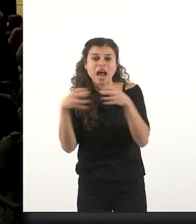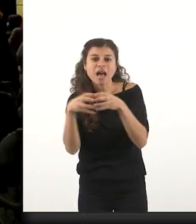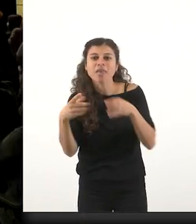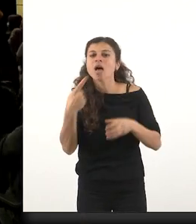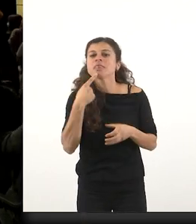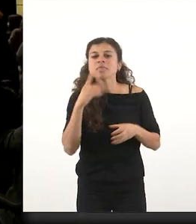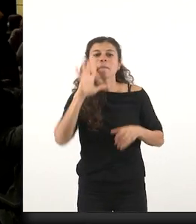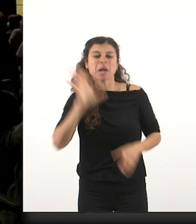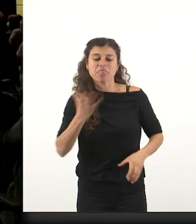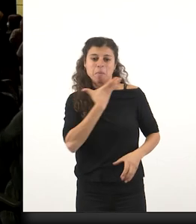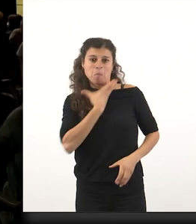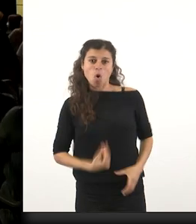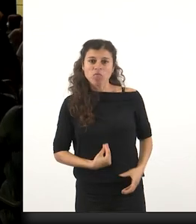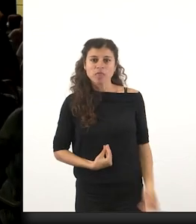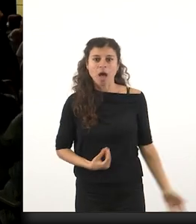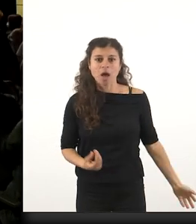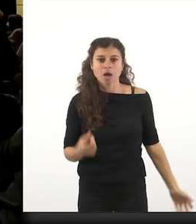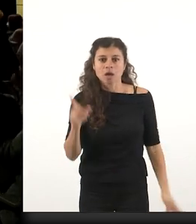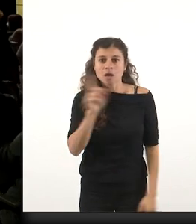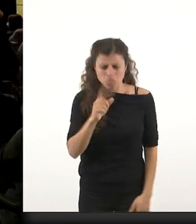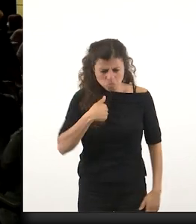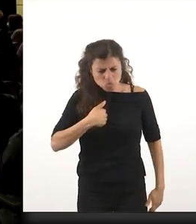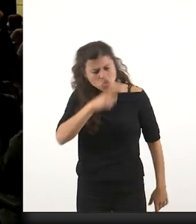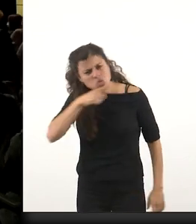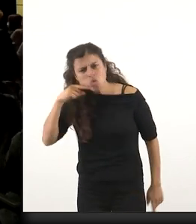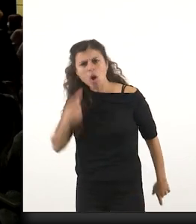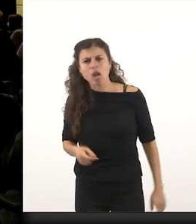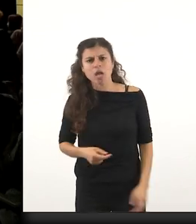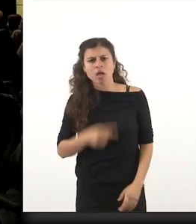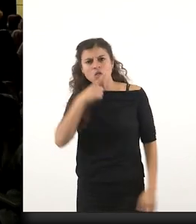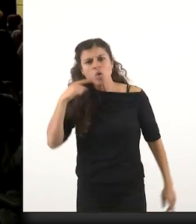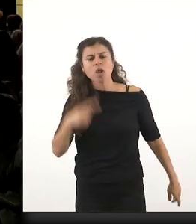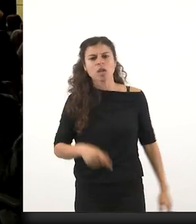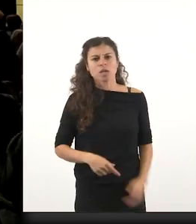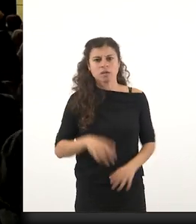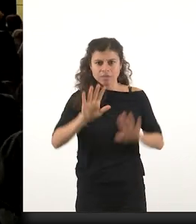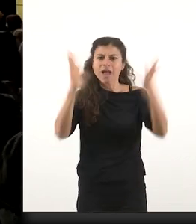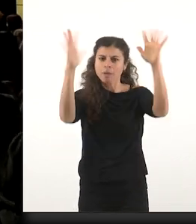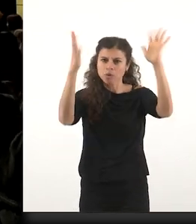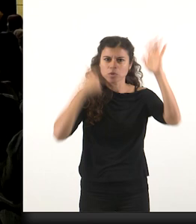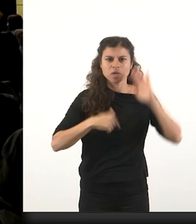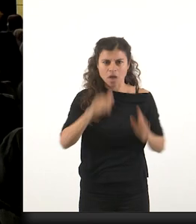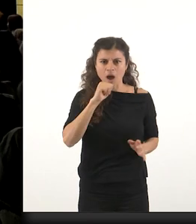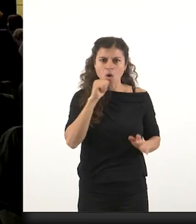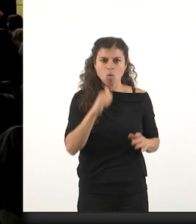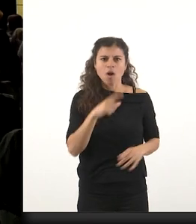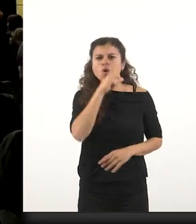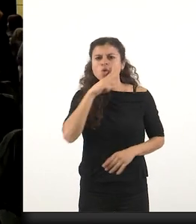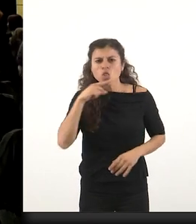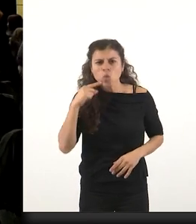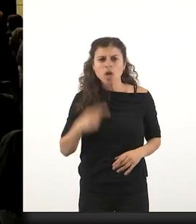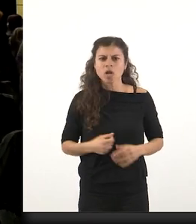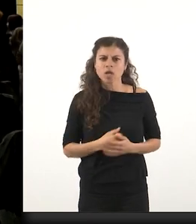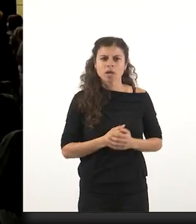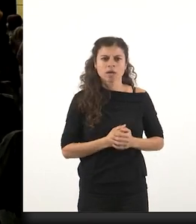murcianos. Y a mí eso me duele en el alma. Aplaudirlo, sí, que tome agua. Me duele en el alma, nene. ¿Sabes cómo me